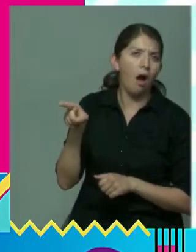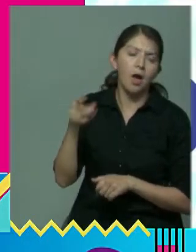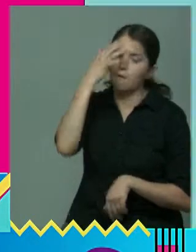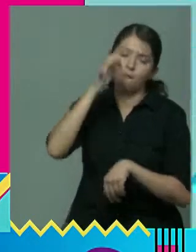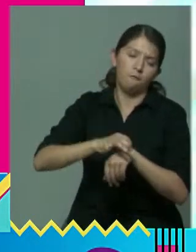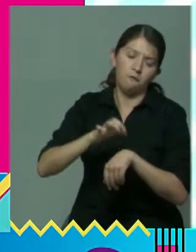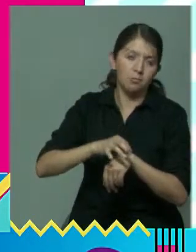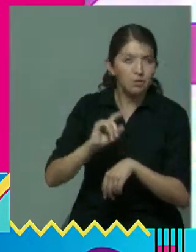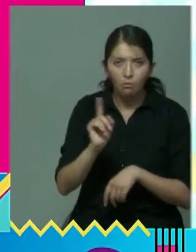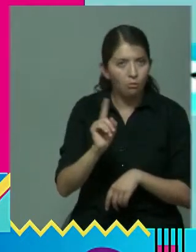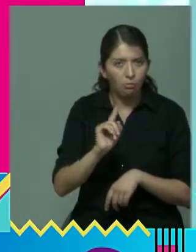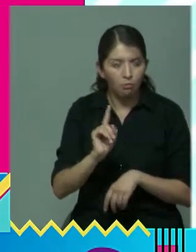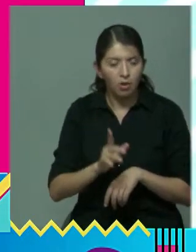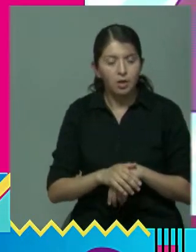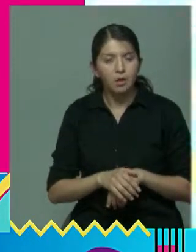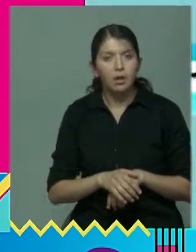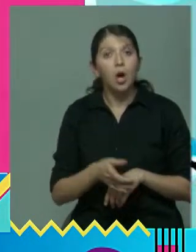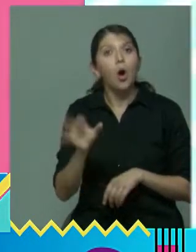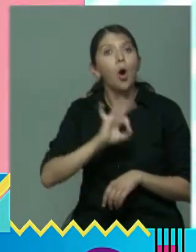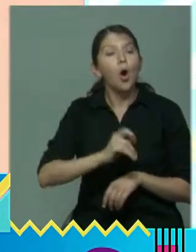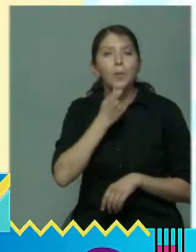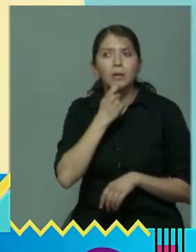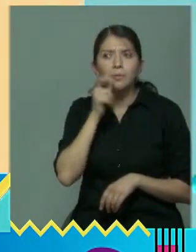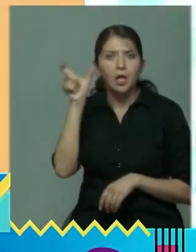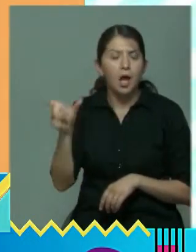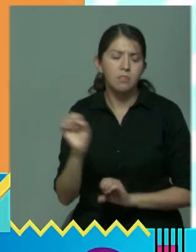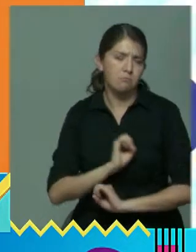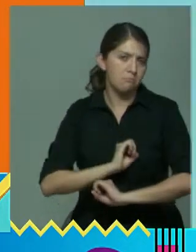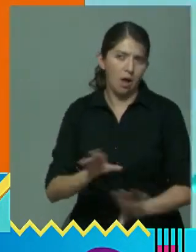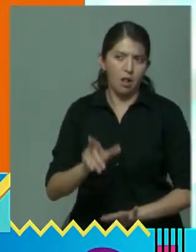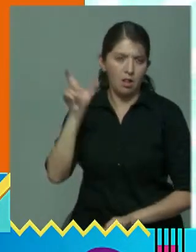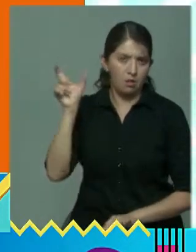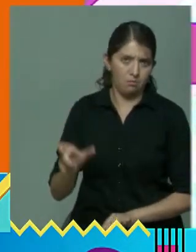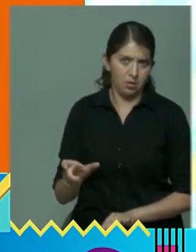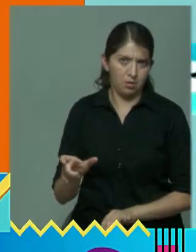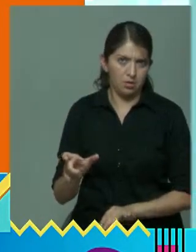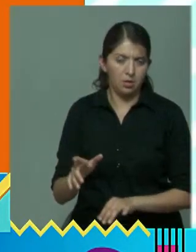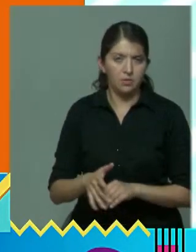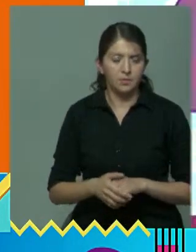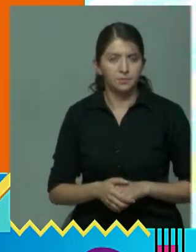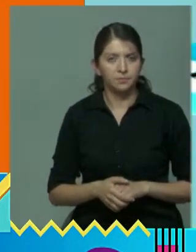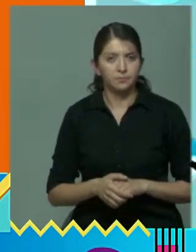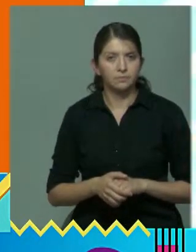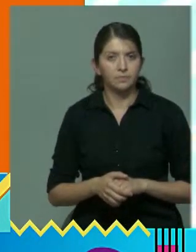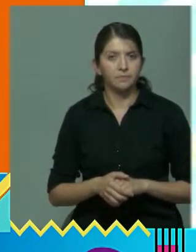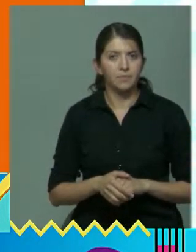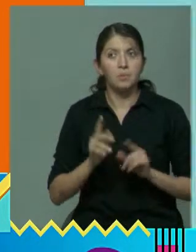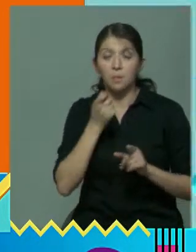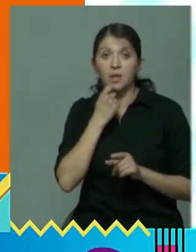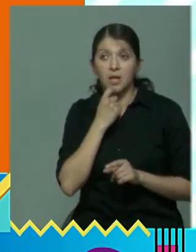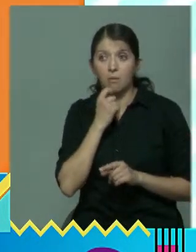hablaba. Una cuestión, claro, exacto, o la criminalización, ¿no? Que se ha asociado tanto a las personalidades, a las identidades